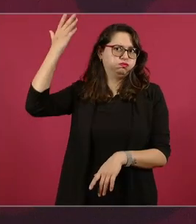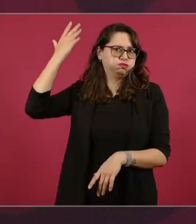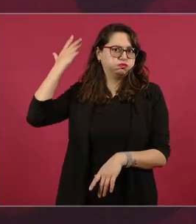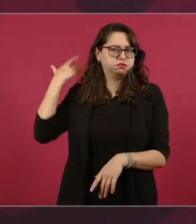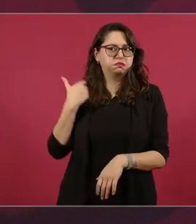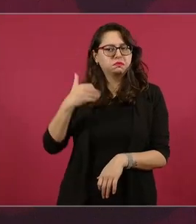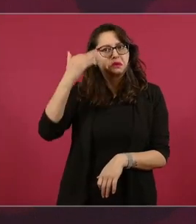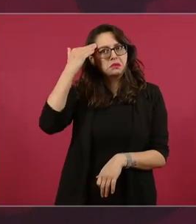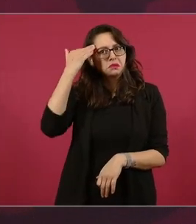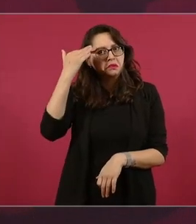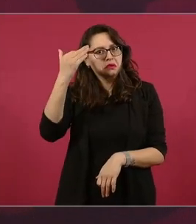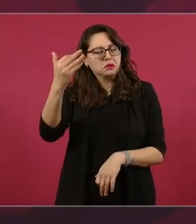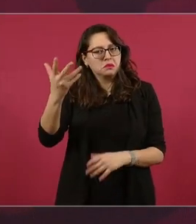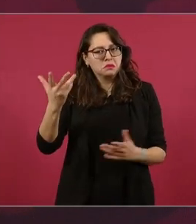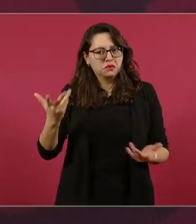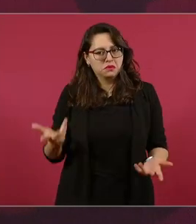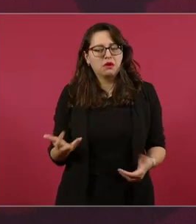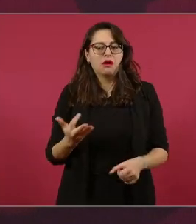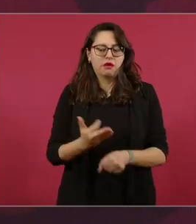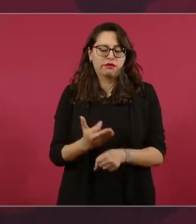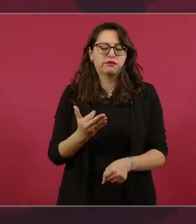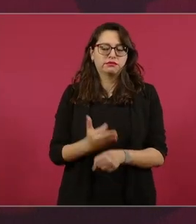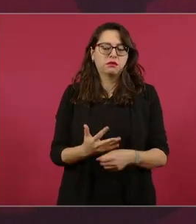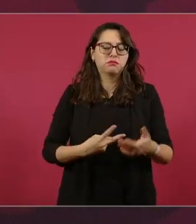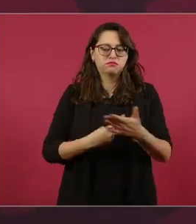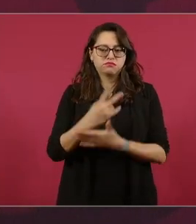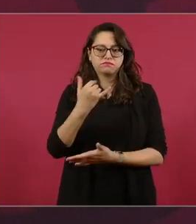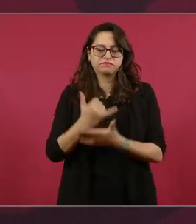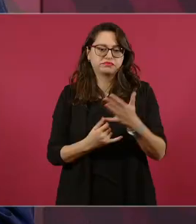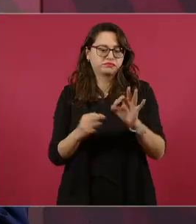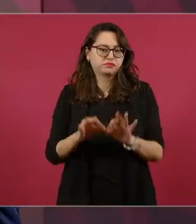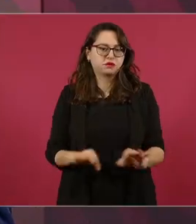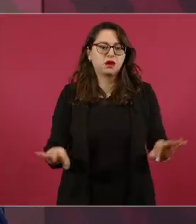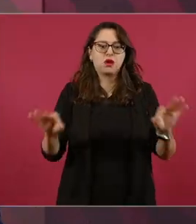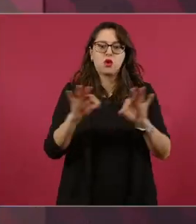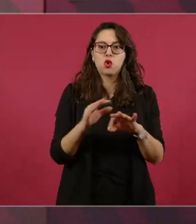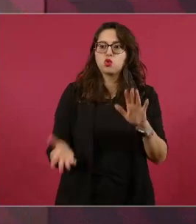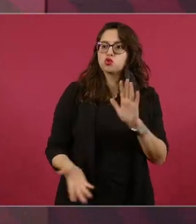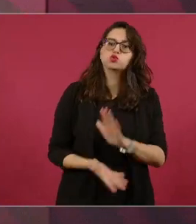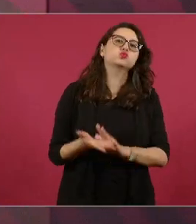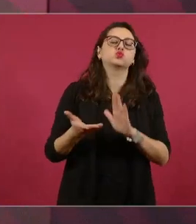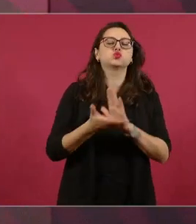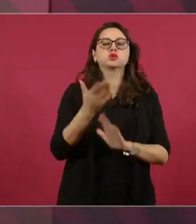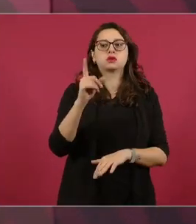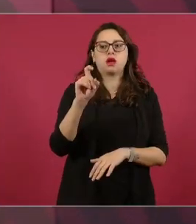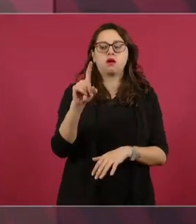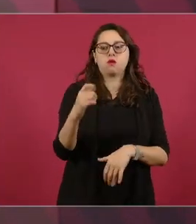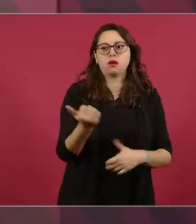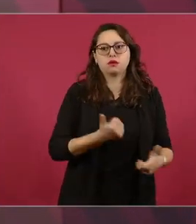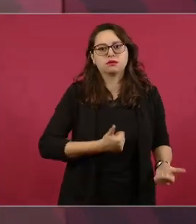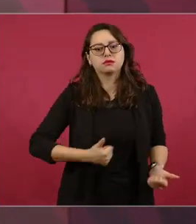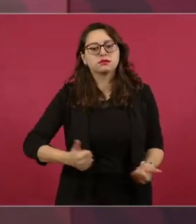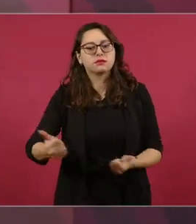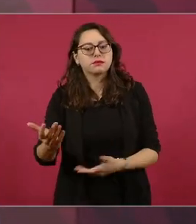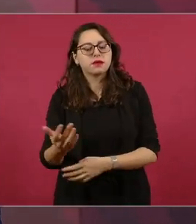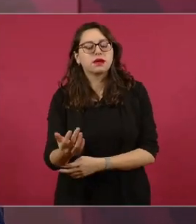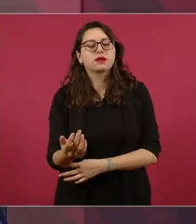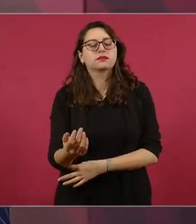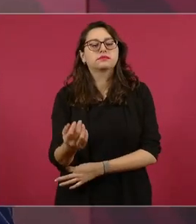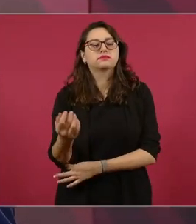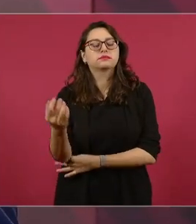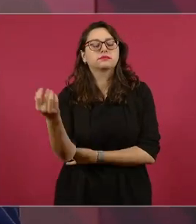son proyectos muy importantes. Les diría que